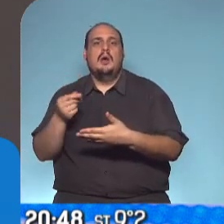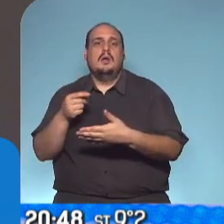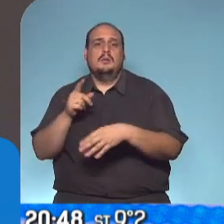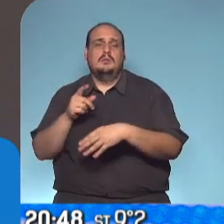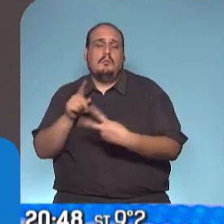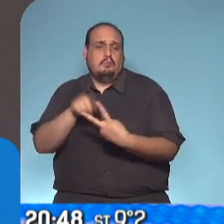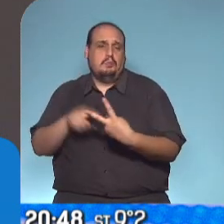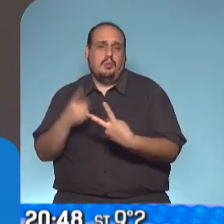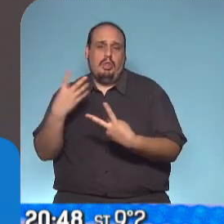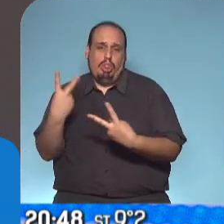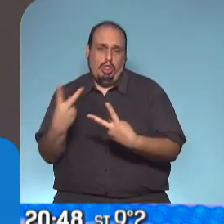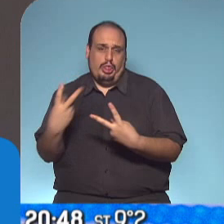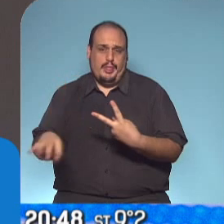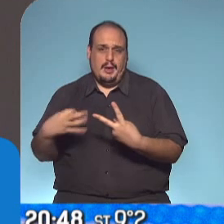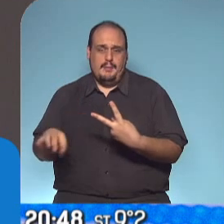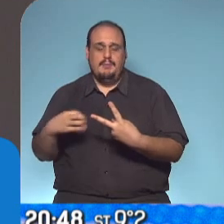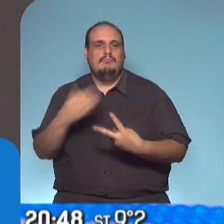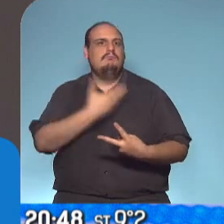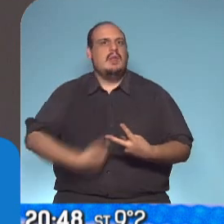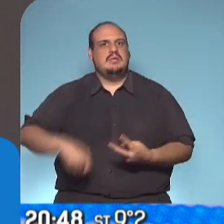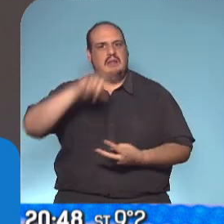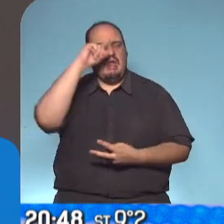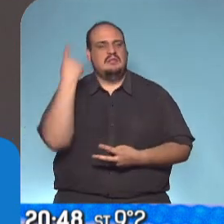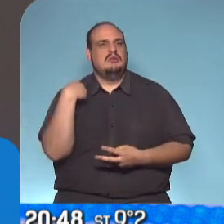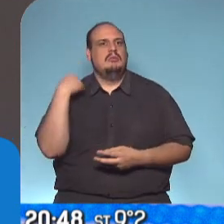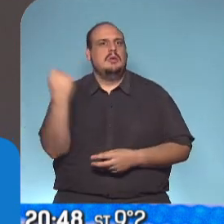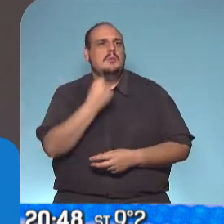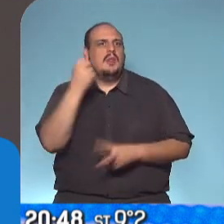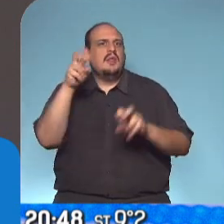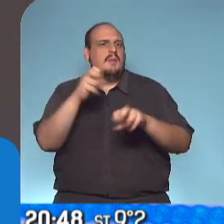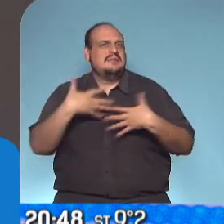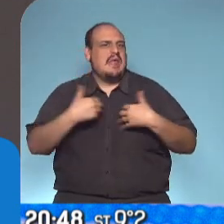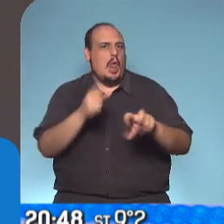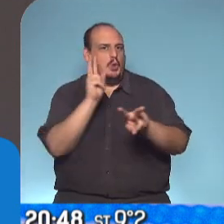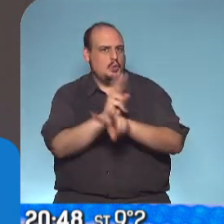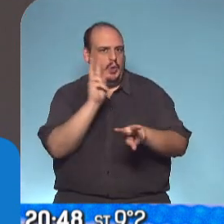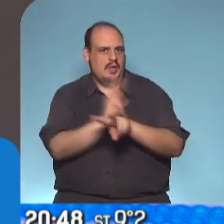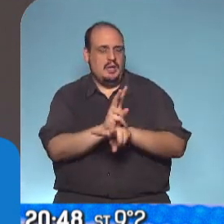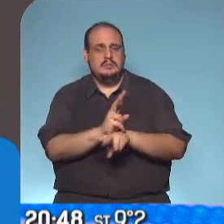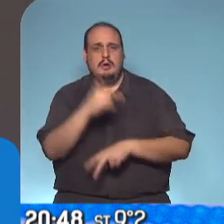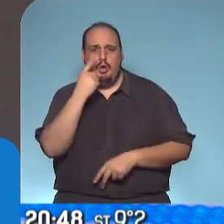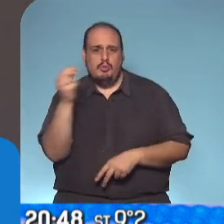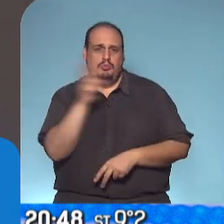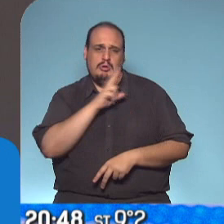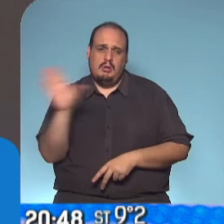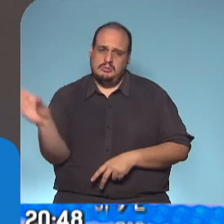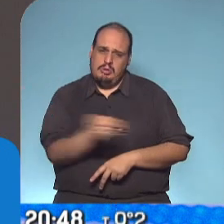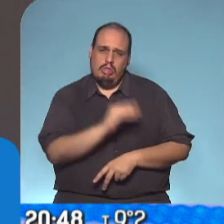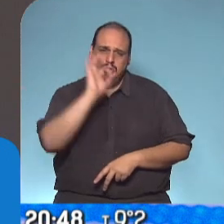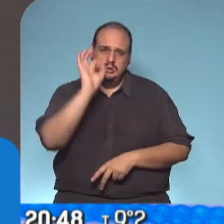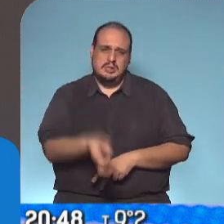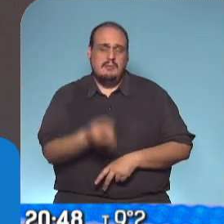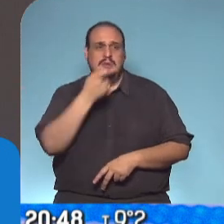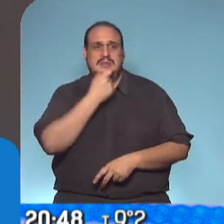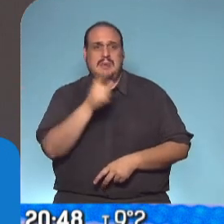a la vez. Para el presidente de la Nación es bien importante cuidarnos en materia de salud y todos y todas sabemos que ponernos en riesgo a nosotros es